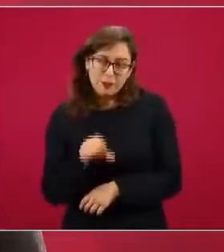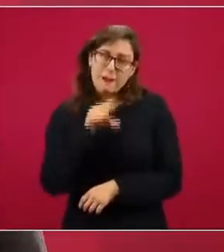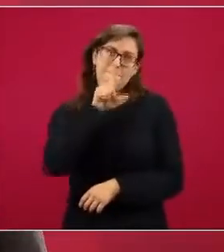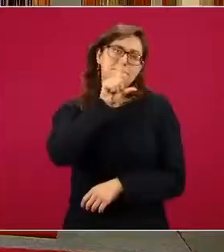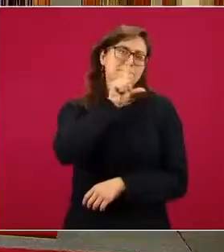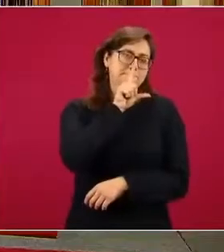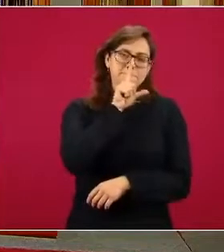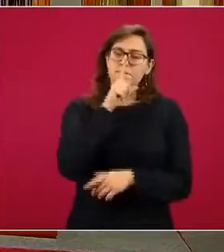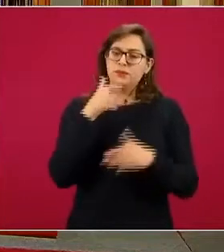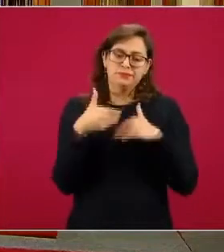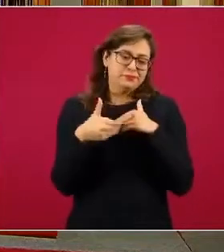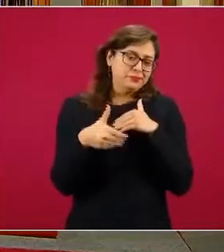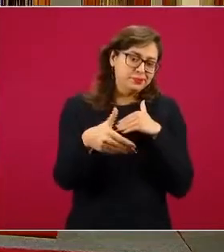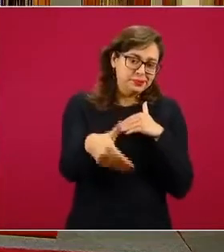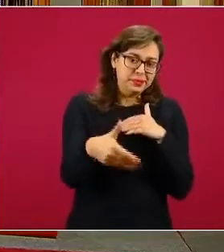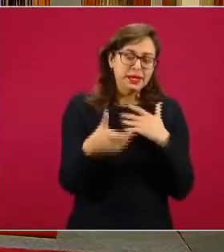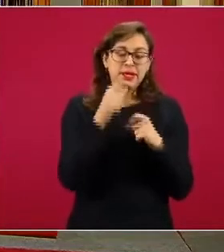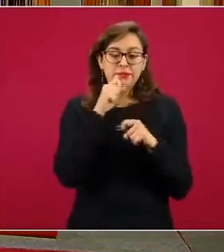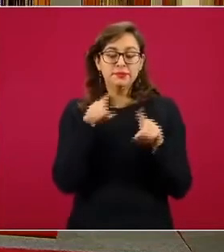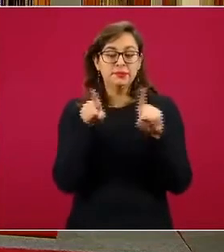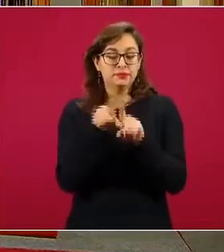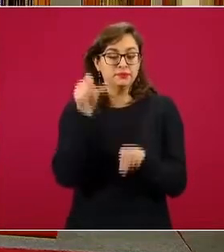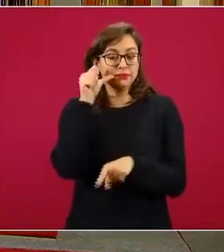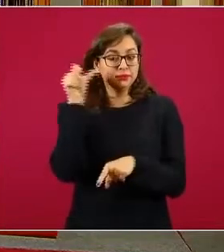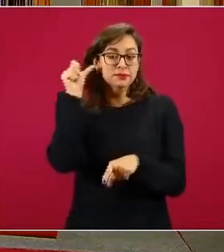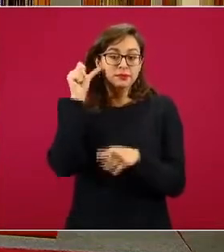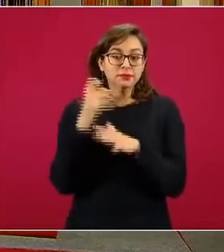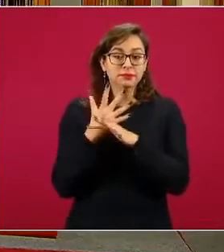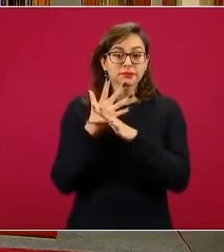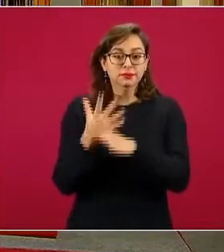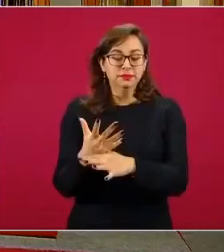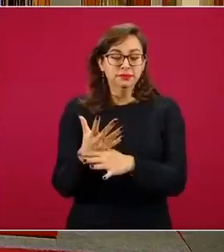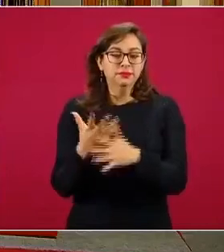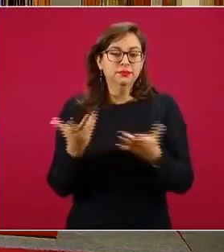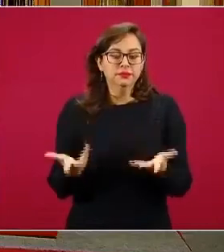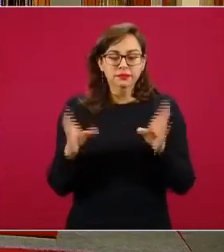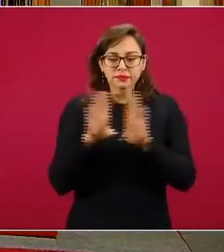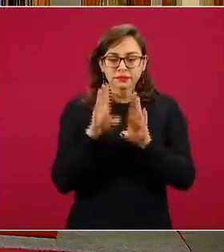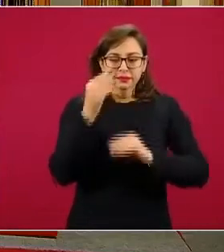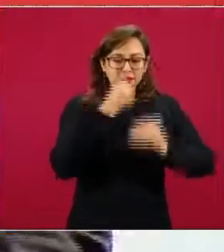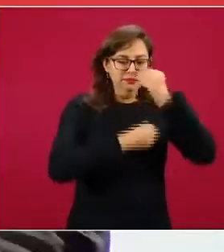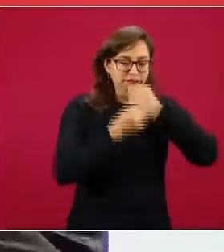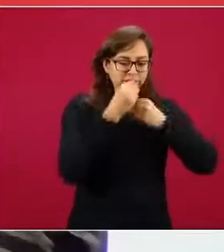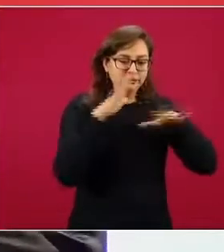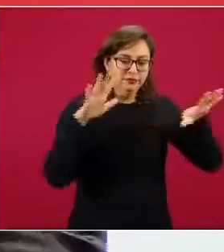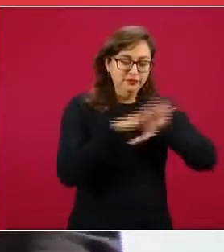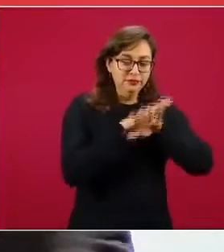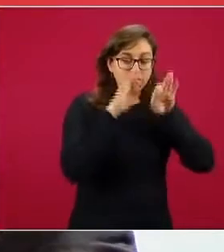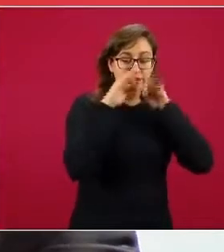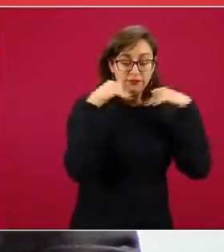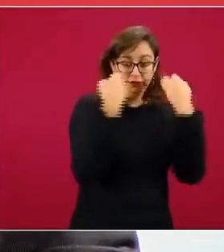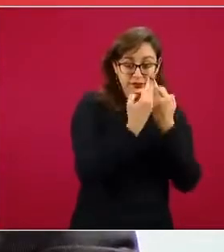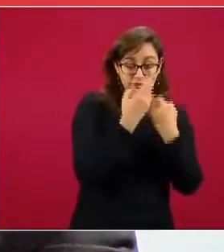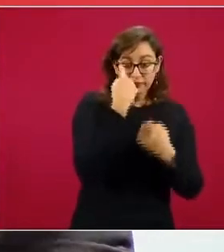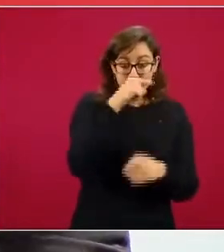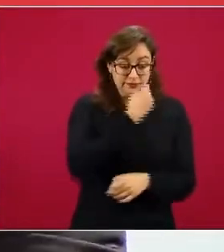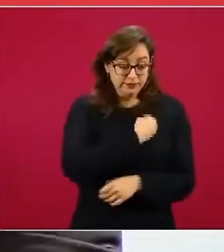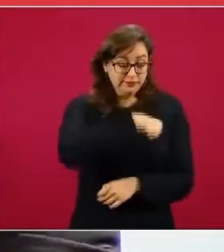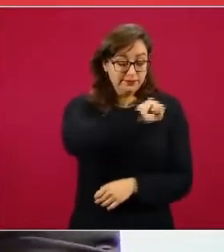mismo que decíamos ayer respecto a cambiar la disponibilidad de alimentos y con ello mejorar la